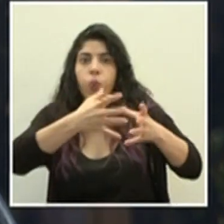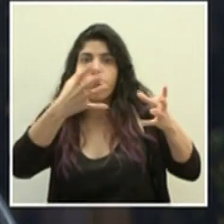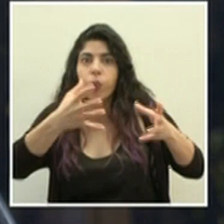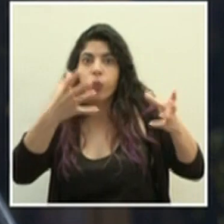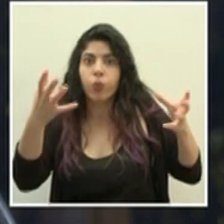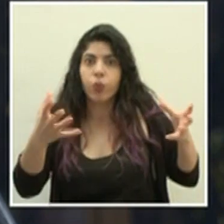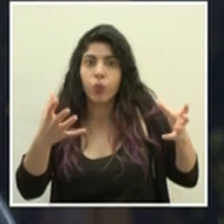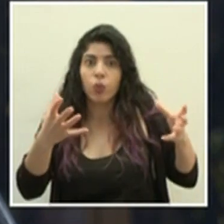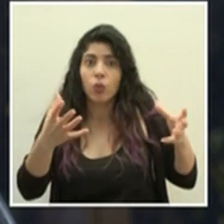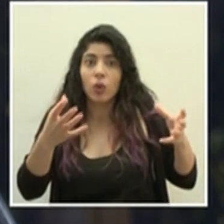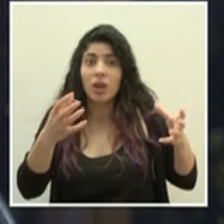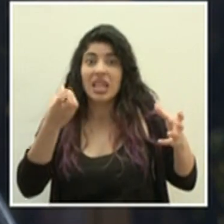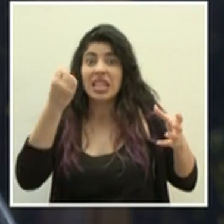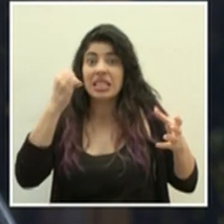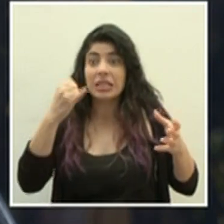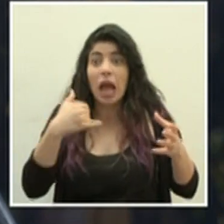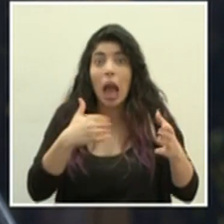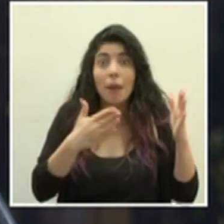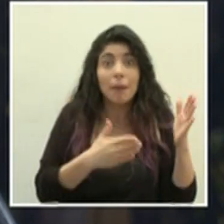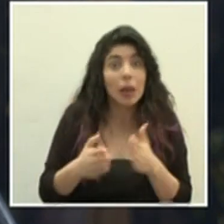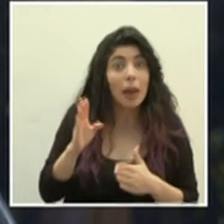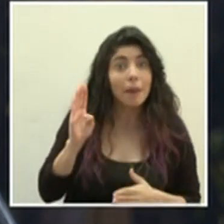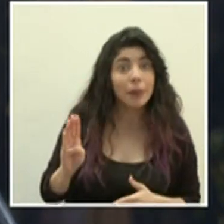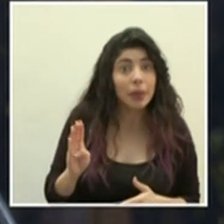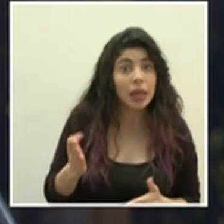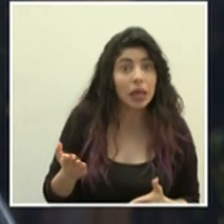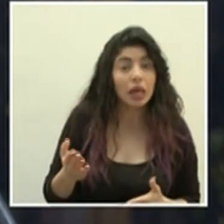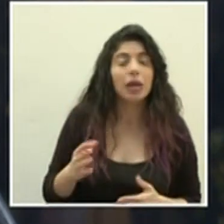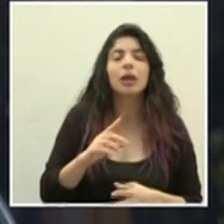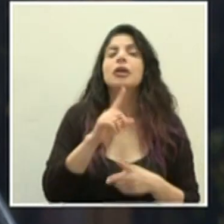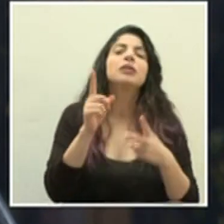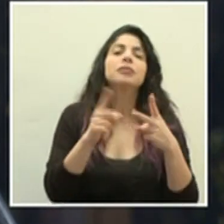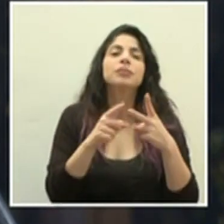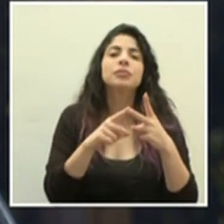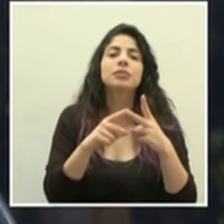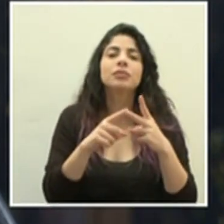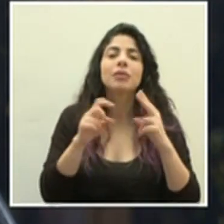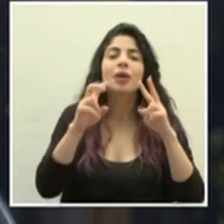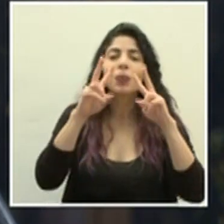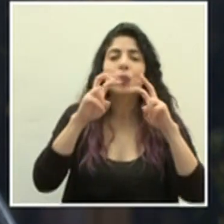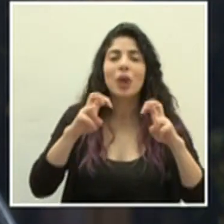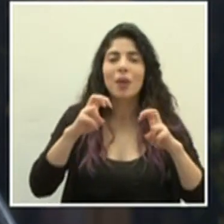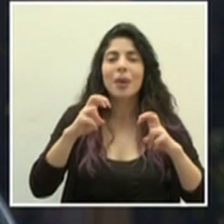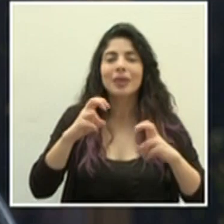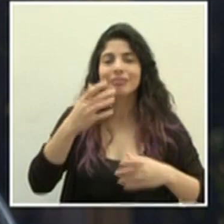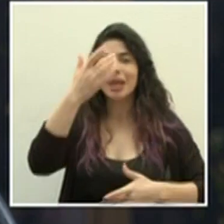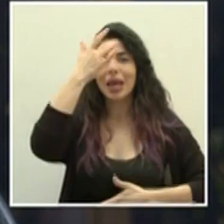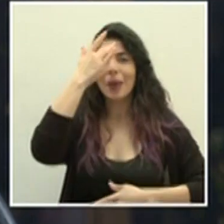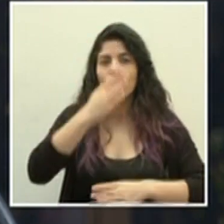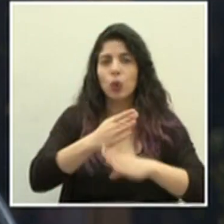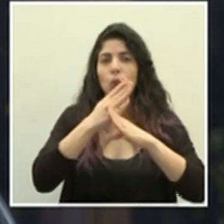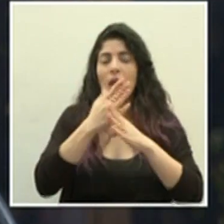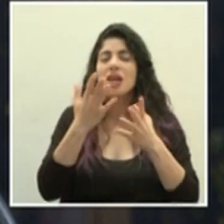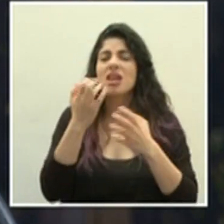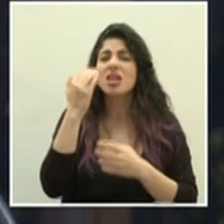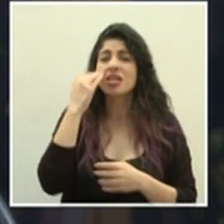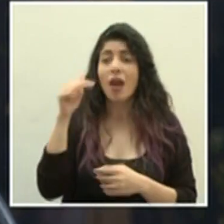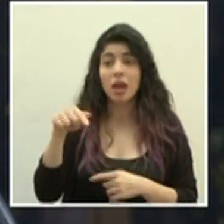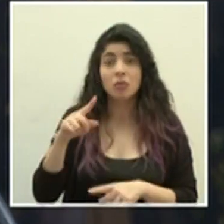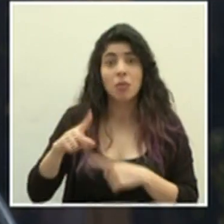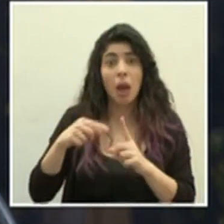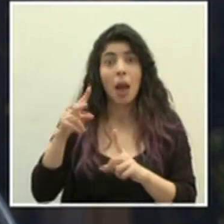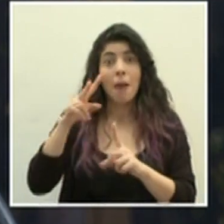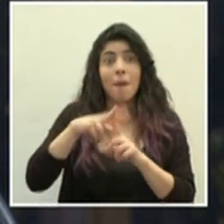días y si se tiene algún plan B. Con respecto al tema de las pruebas de inmunidad, quiero saber si se va a aplicar a todos